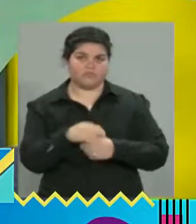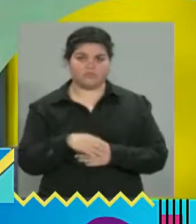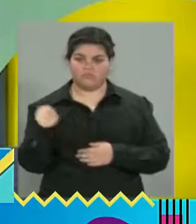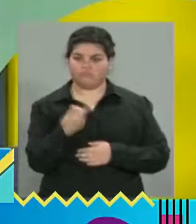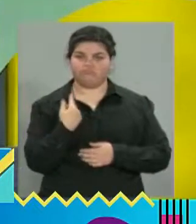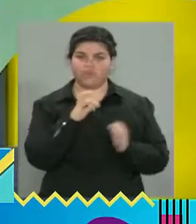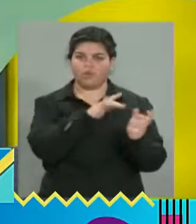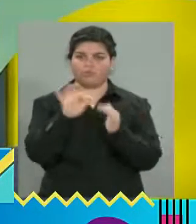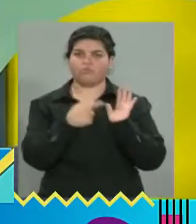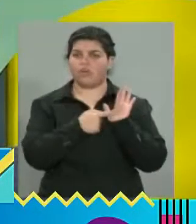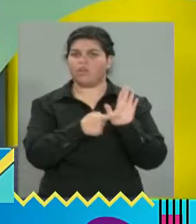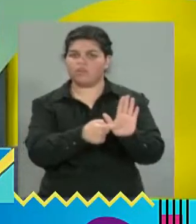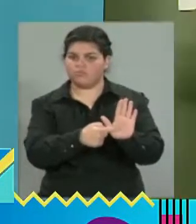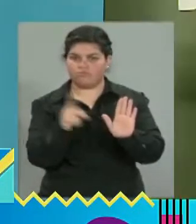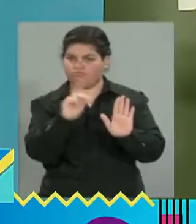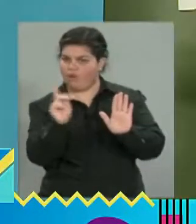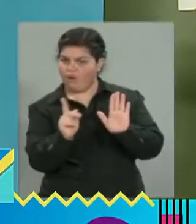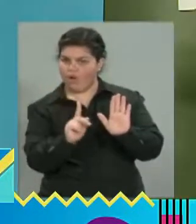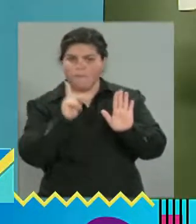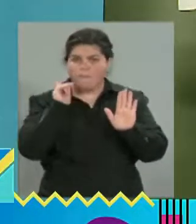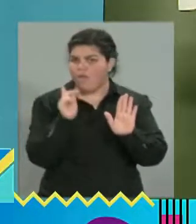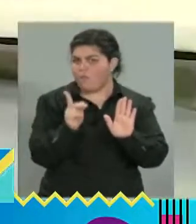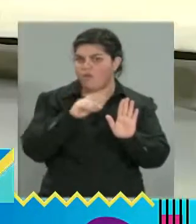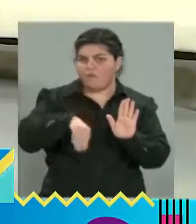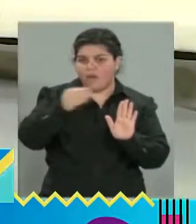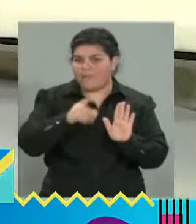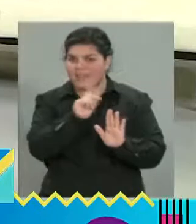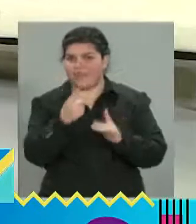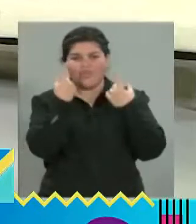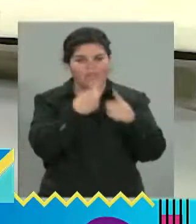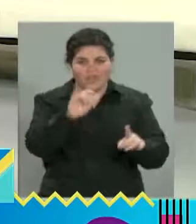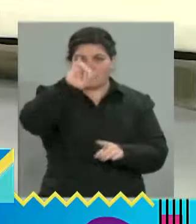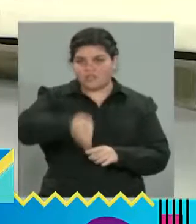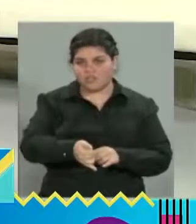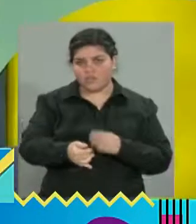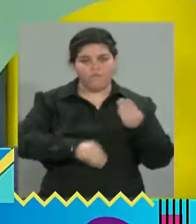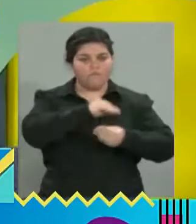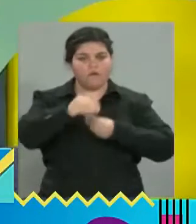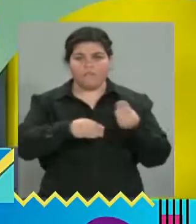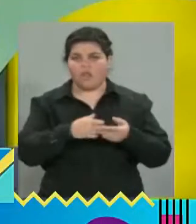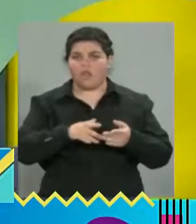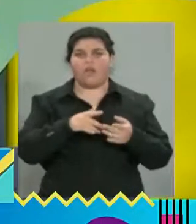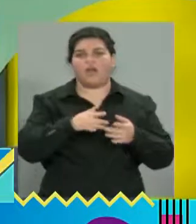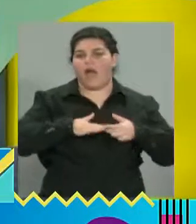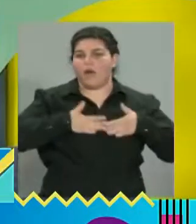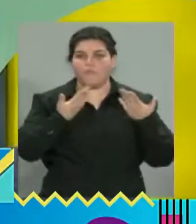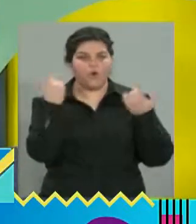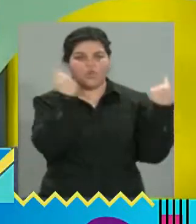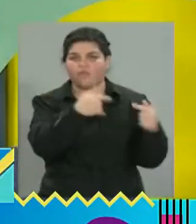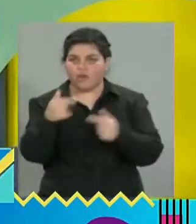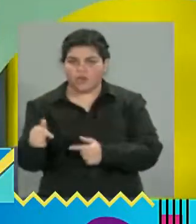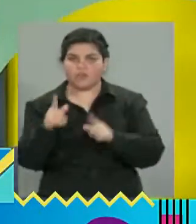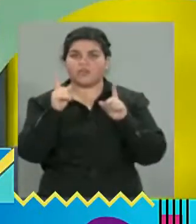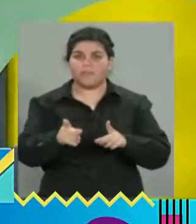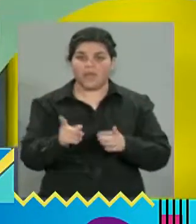en ese debate es, no, hay otras formas de familia, hay otras formas de amar, hay otras formas de constituir